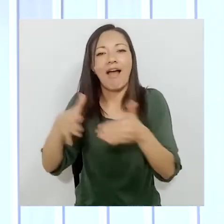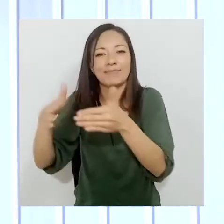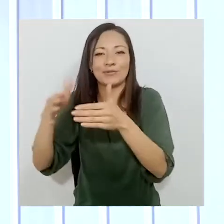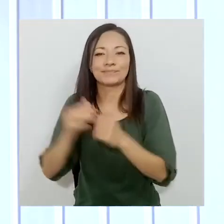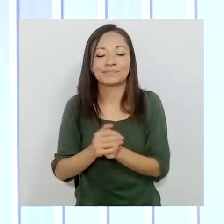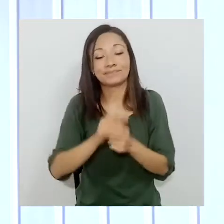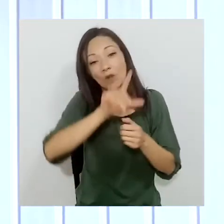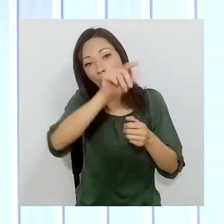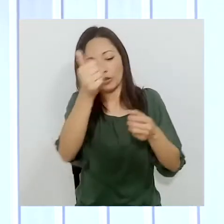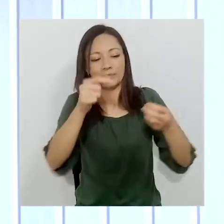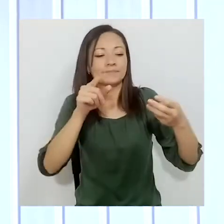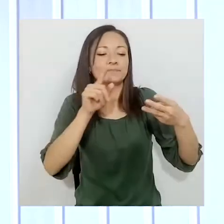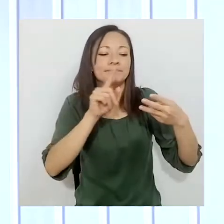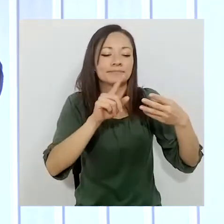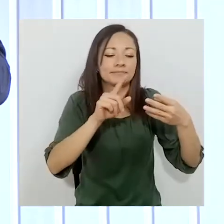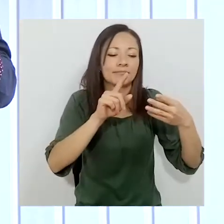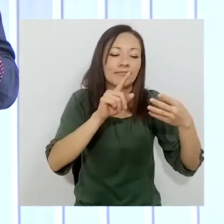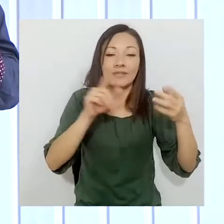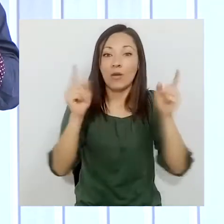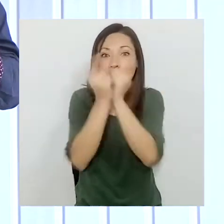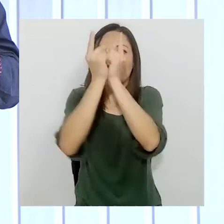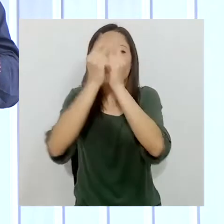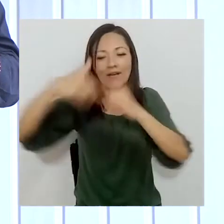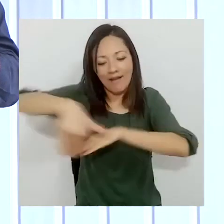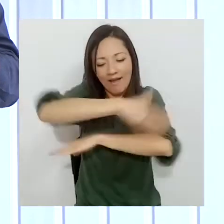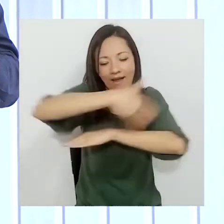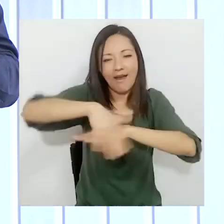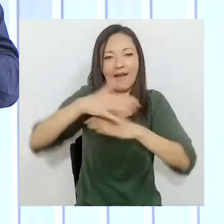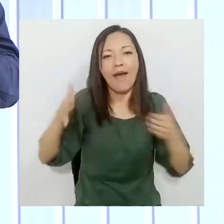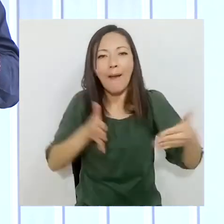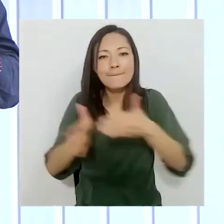encuentro por el camino, Marcos capítulo 10.